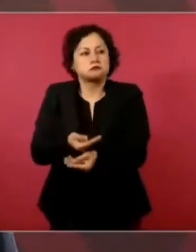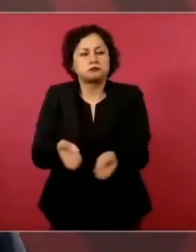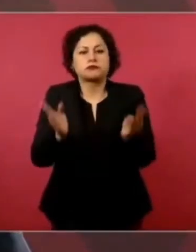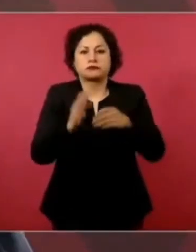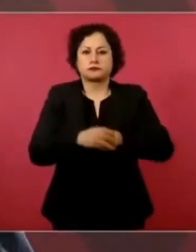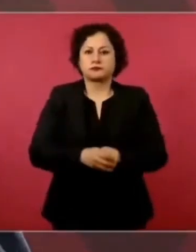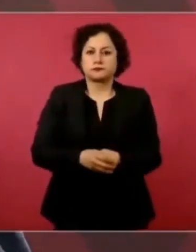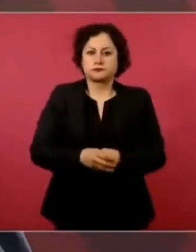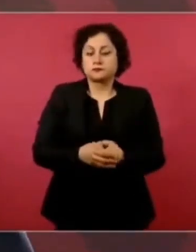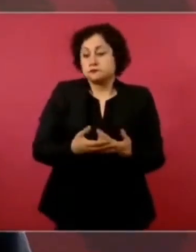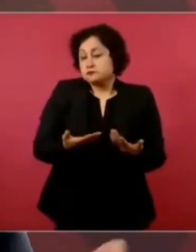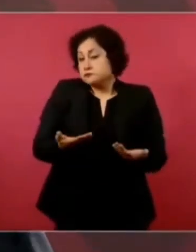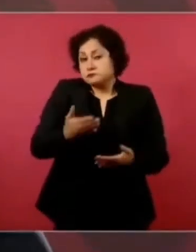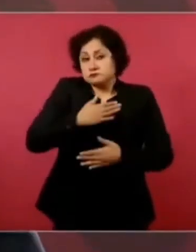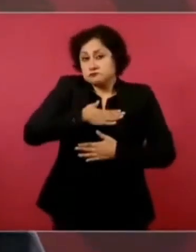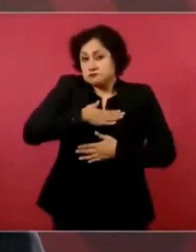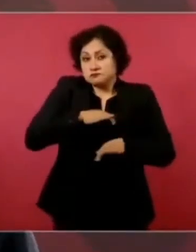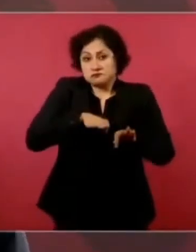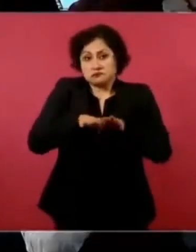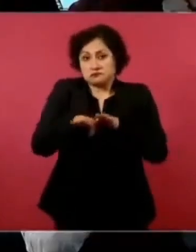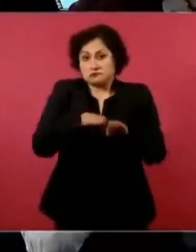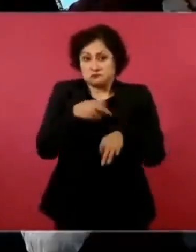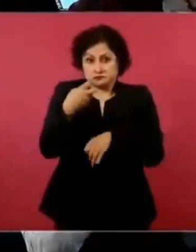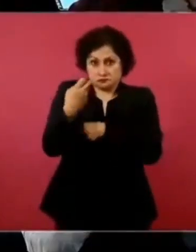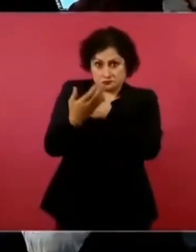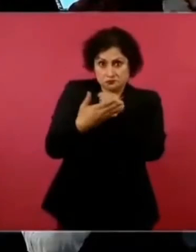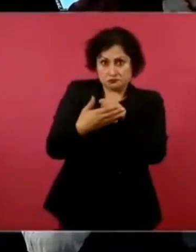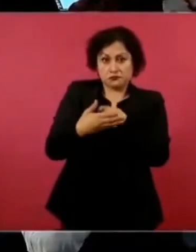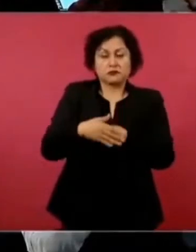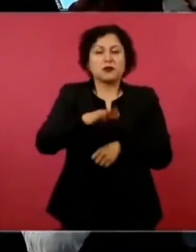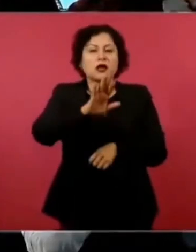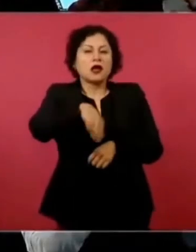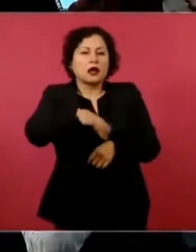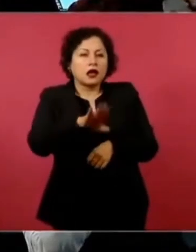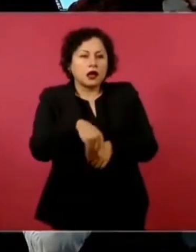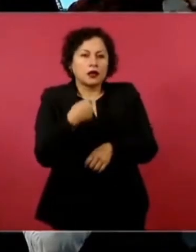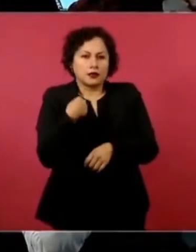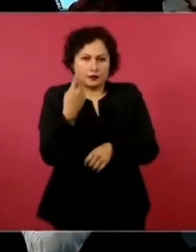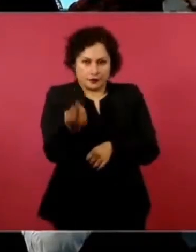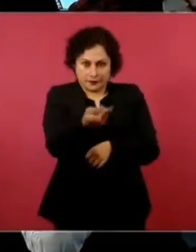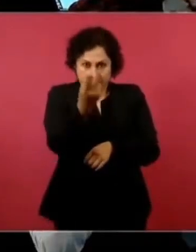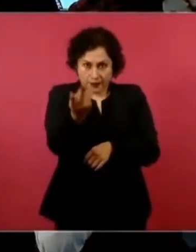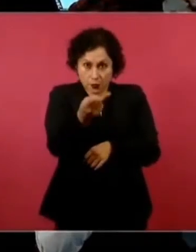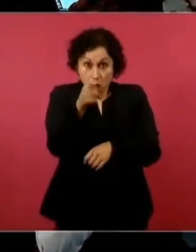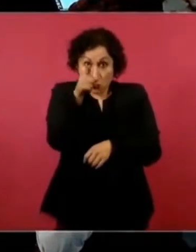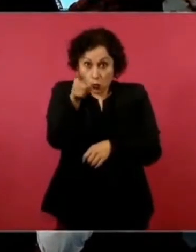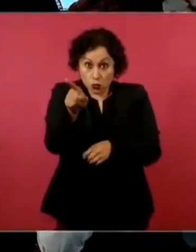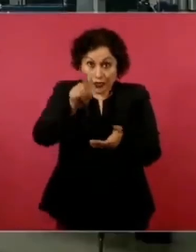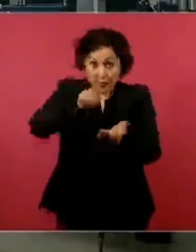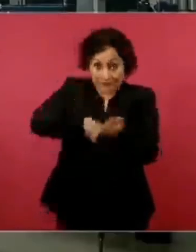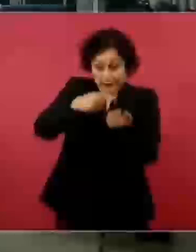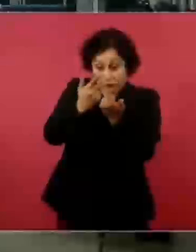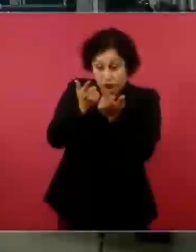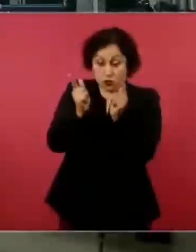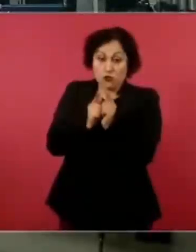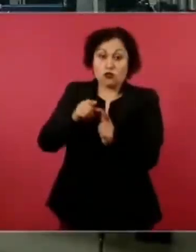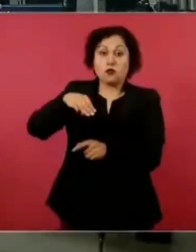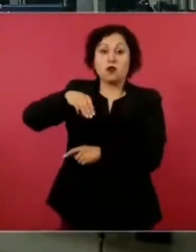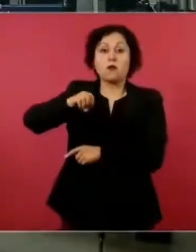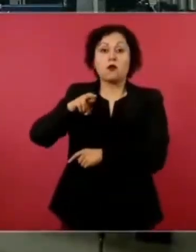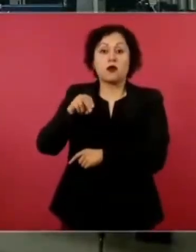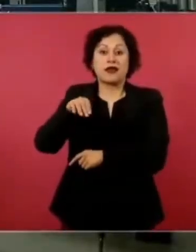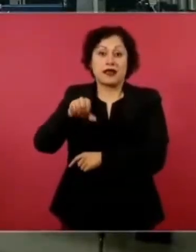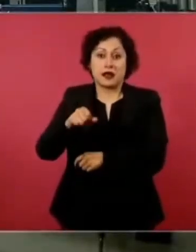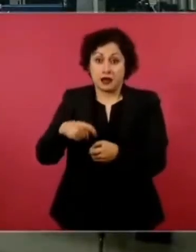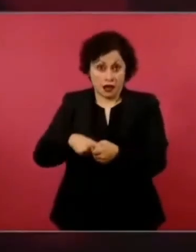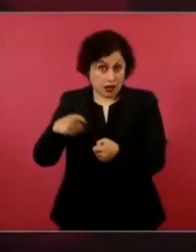Y eso es básicamente. Entonces tampoco se asumiría como militante ya de Morena una vez dejando el cargo. No, pues es solo que ya